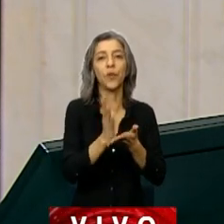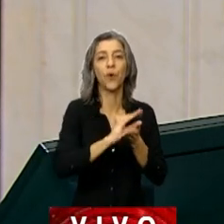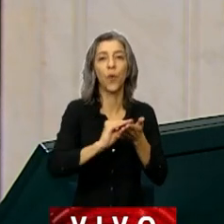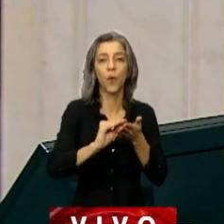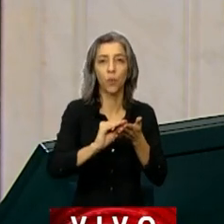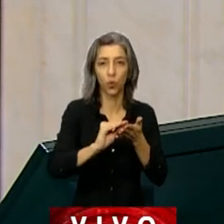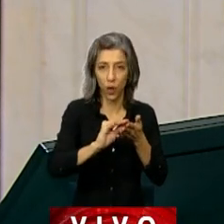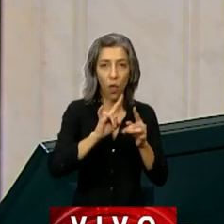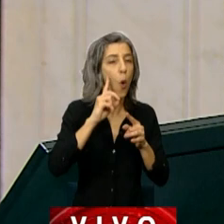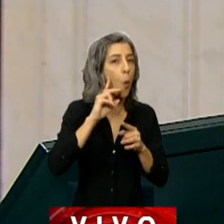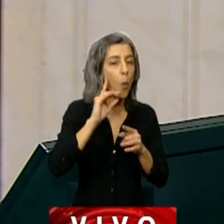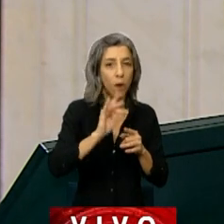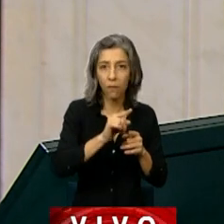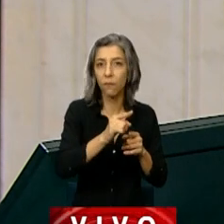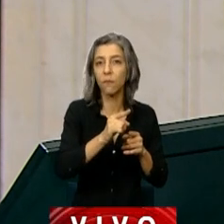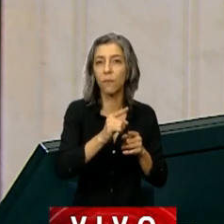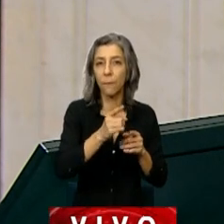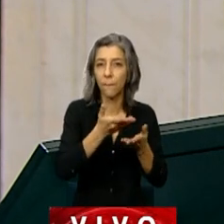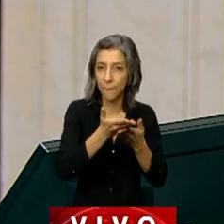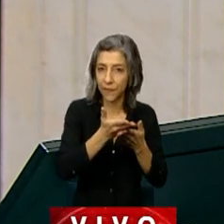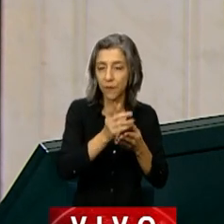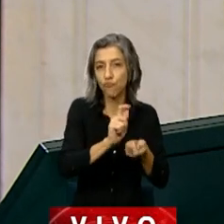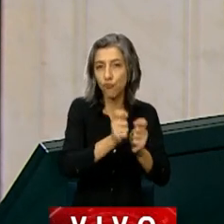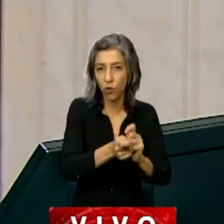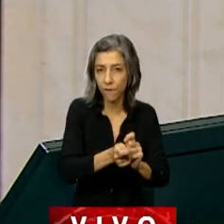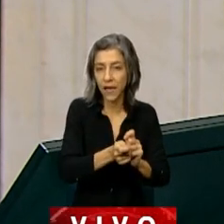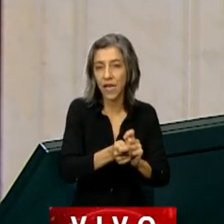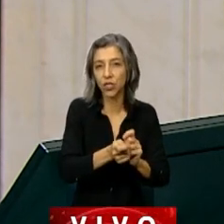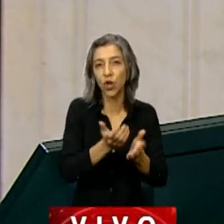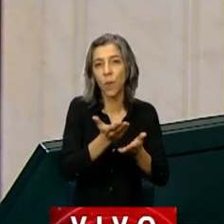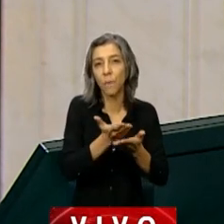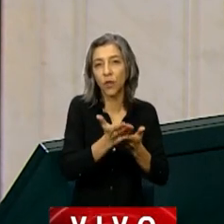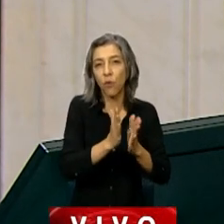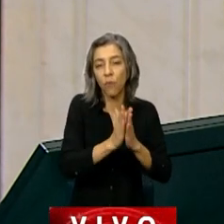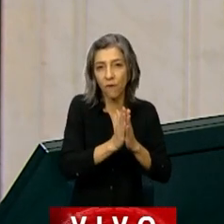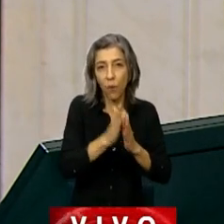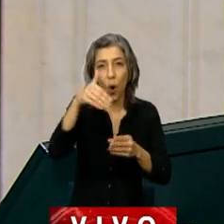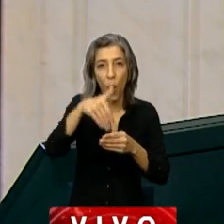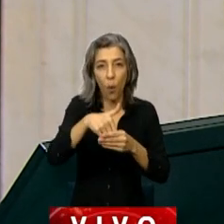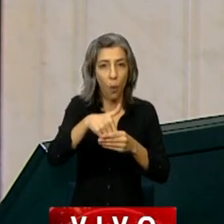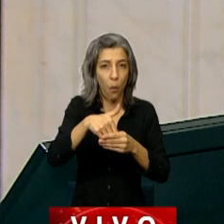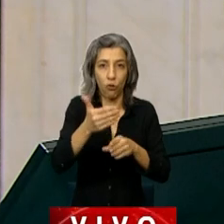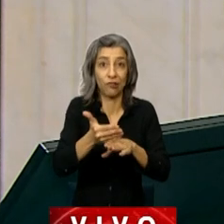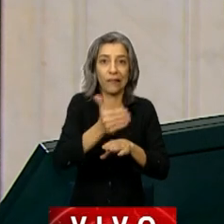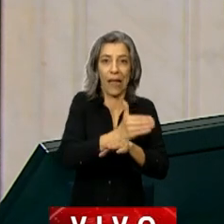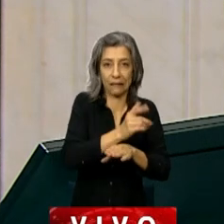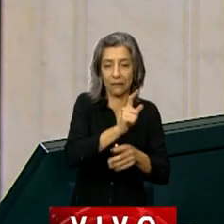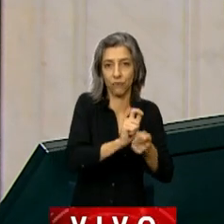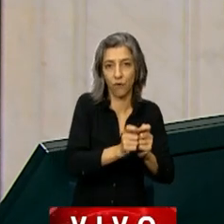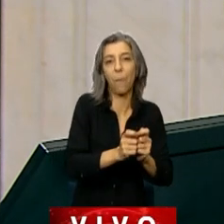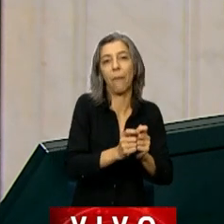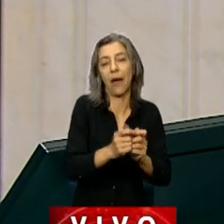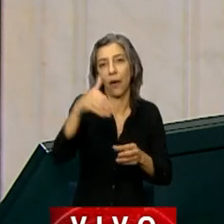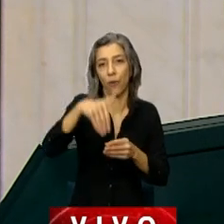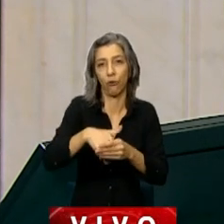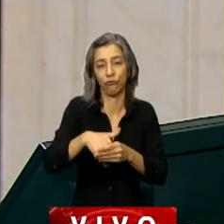Huir que va a hacer un pedido de modificación, que lo haga antes de la votación, a los efectos de que podamos votar en general y